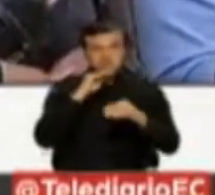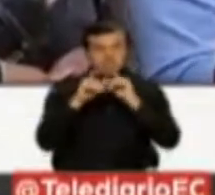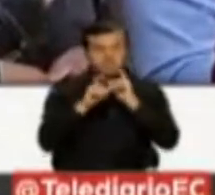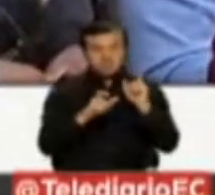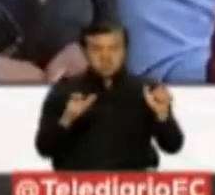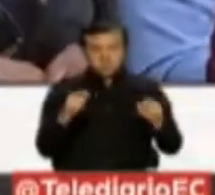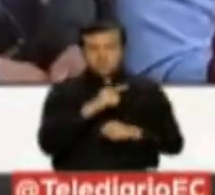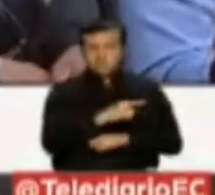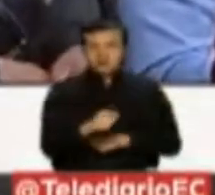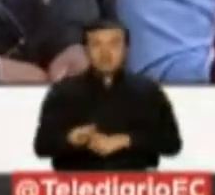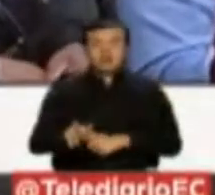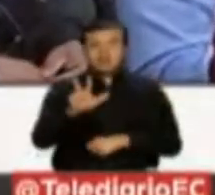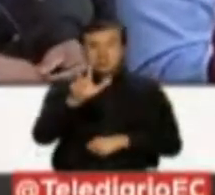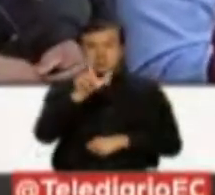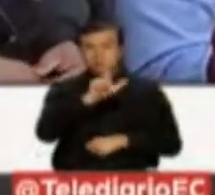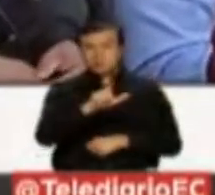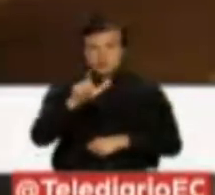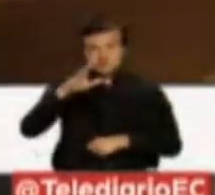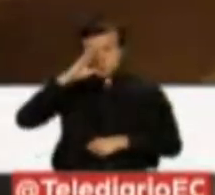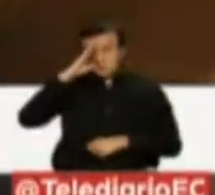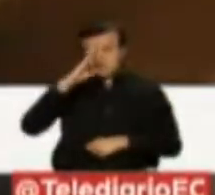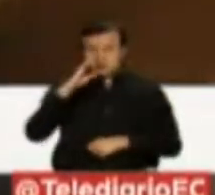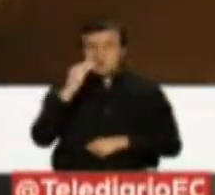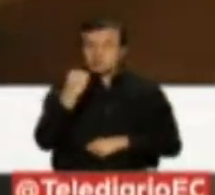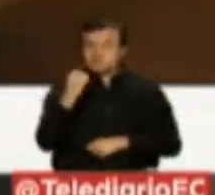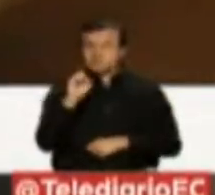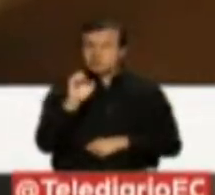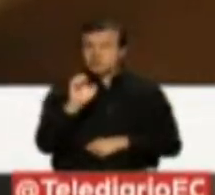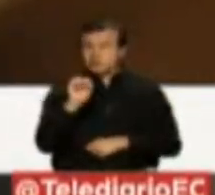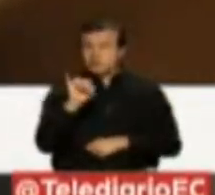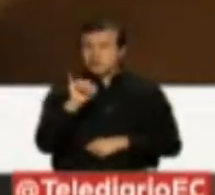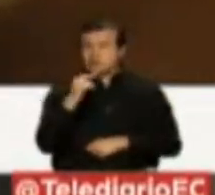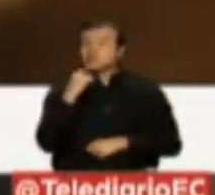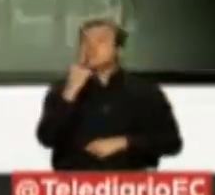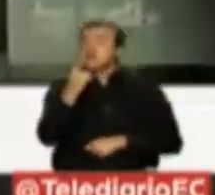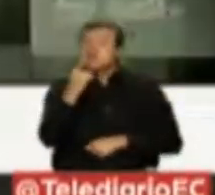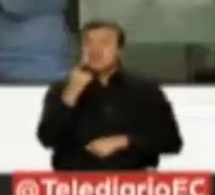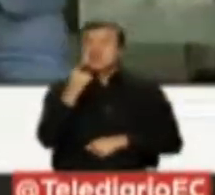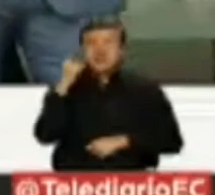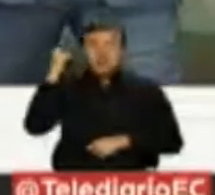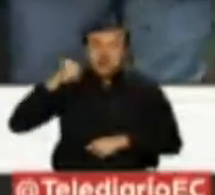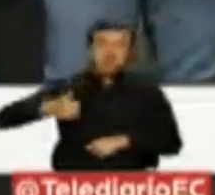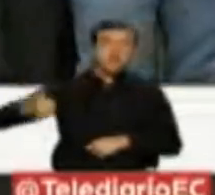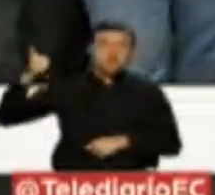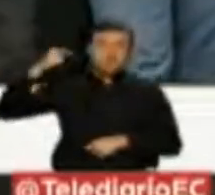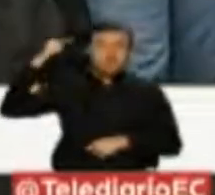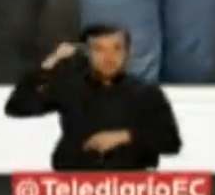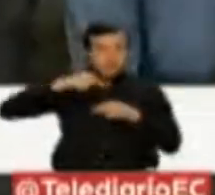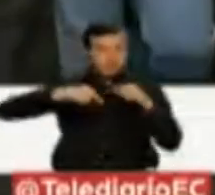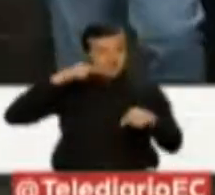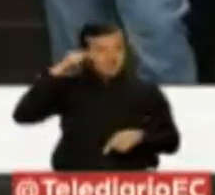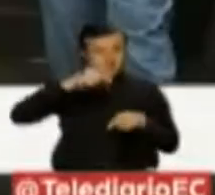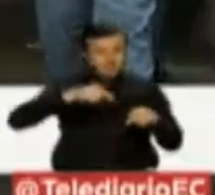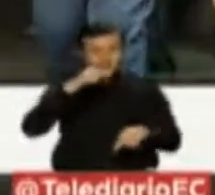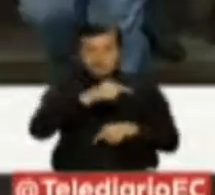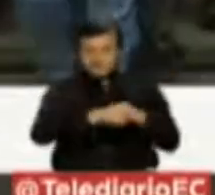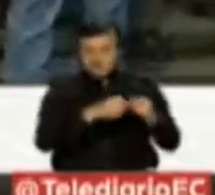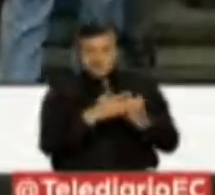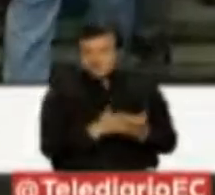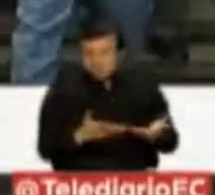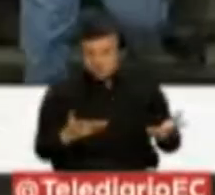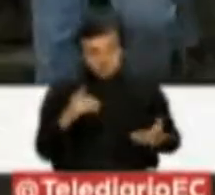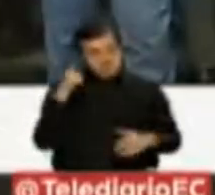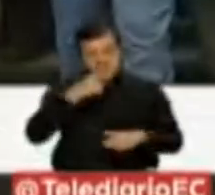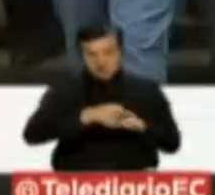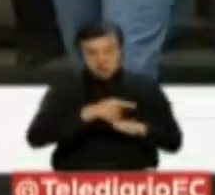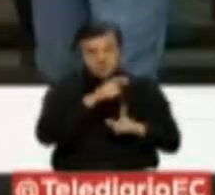entre ellos tres agentes de la SENAIN, quienes señalaron que habría una cadena de mando que conoció de las presuntas órdenes para el